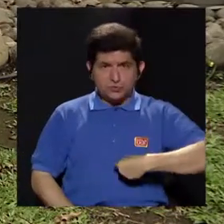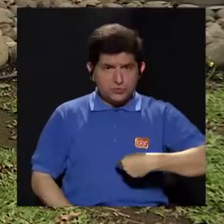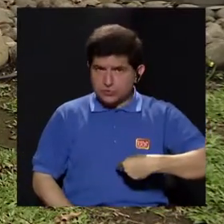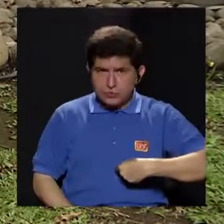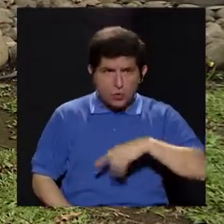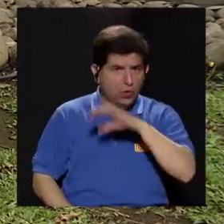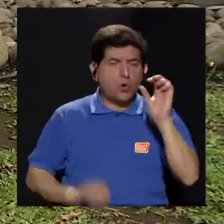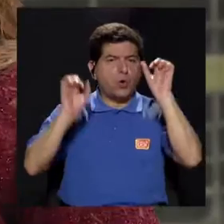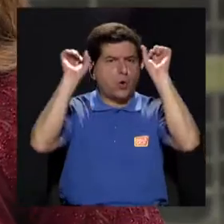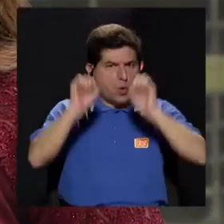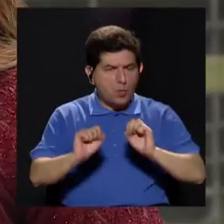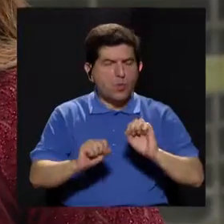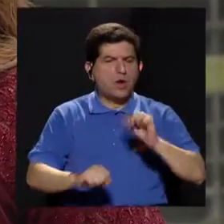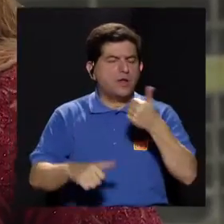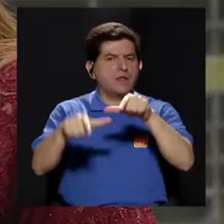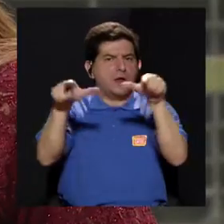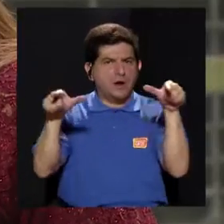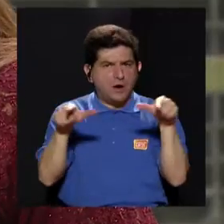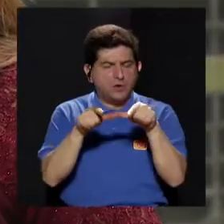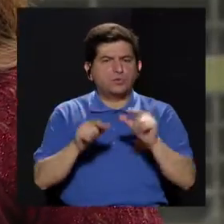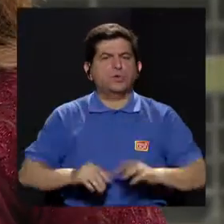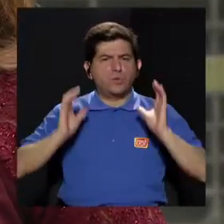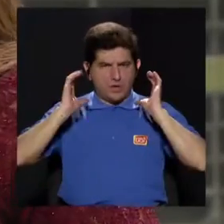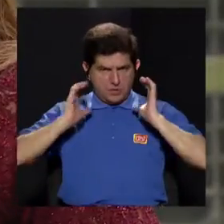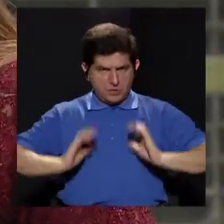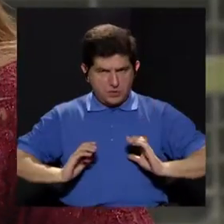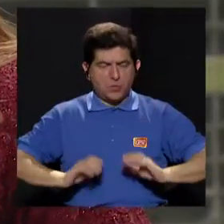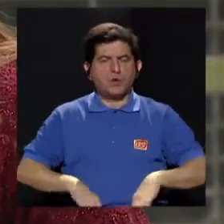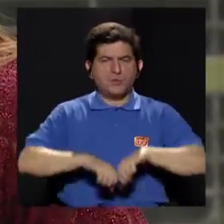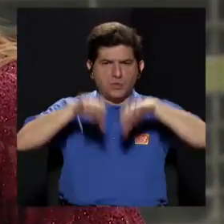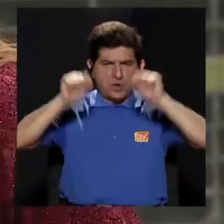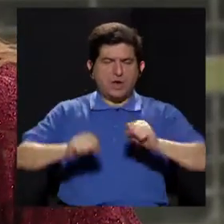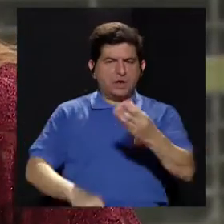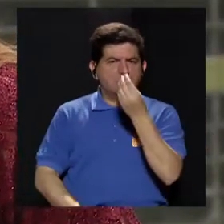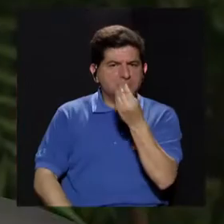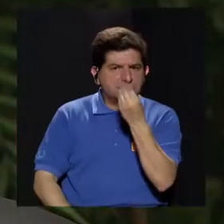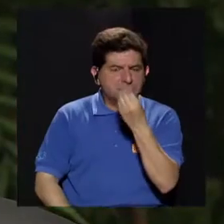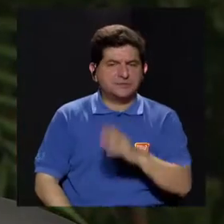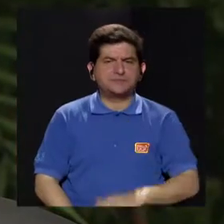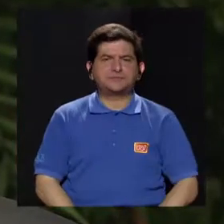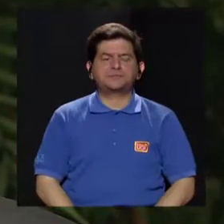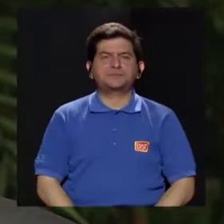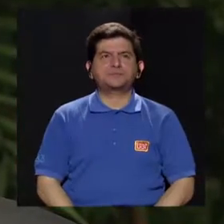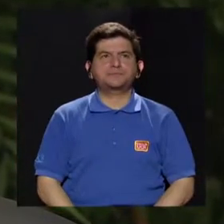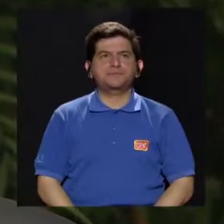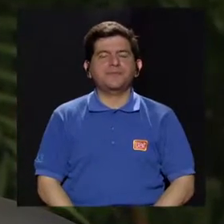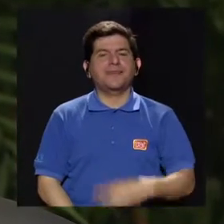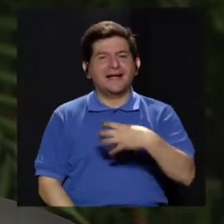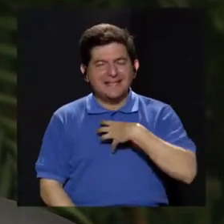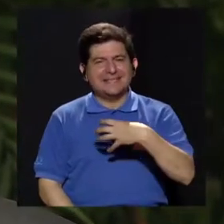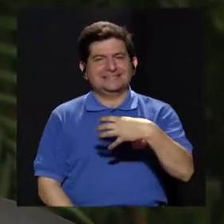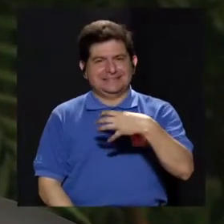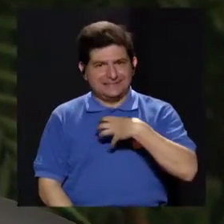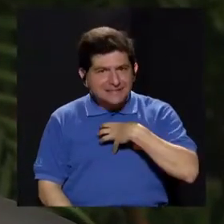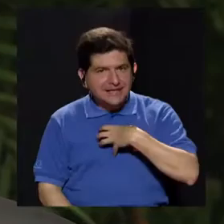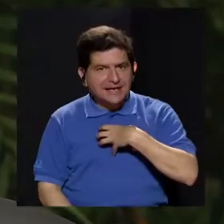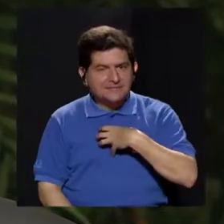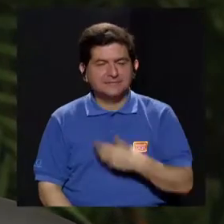en el estómago, doctora, o puede llegar a otros órganos de nuestro aparato digestivo? Vamos a ver, las